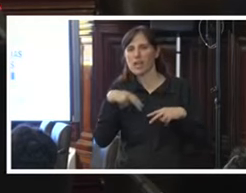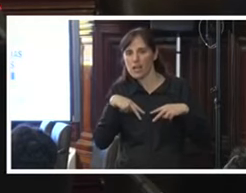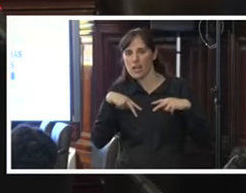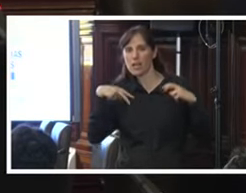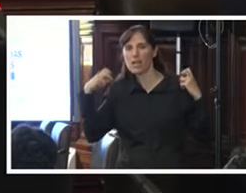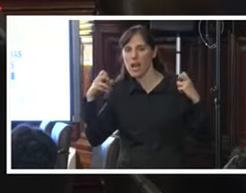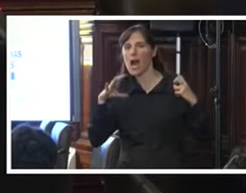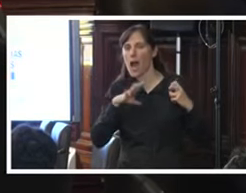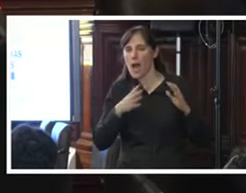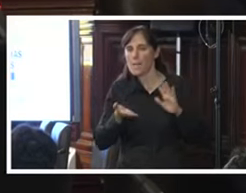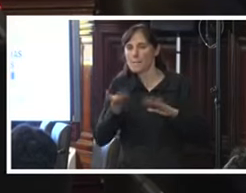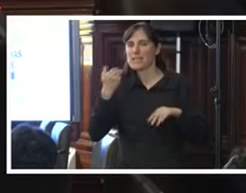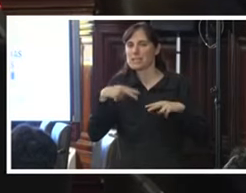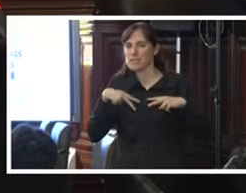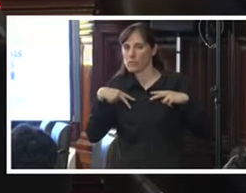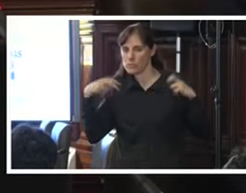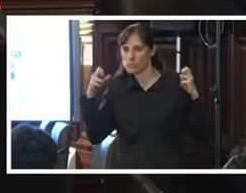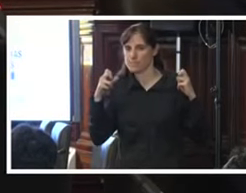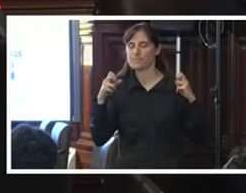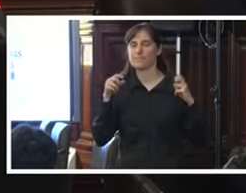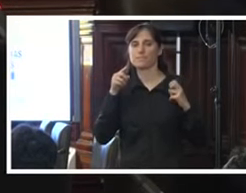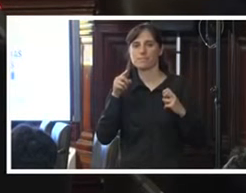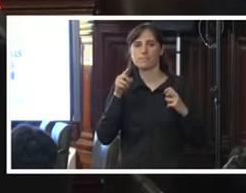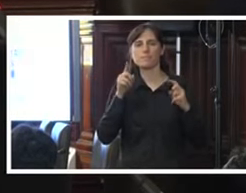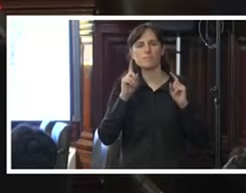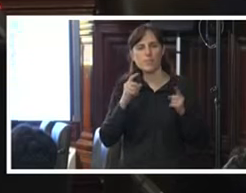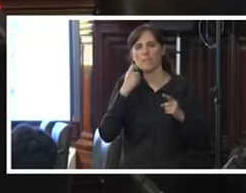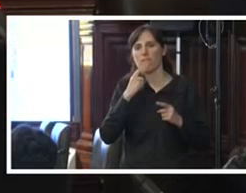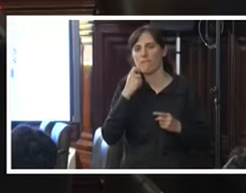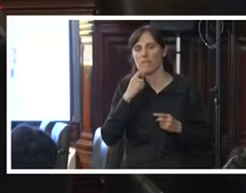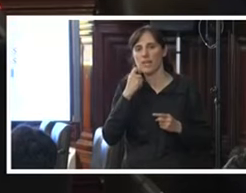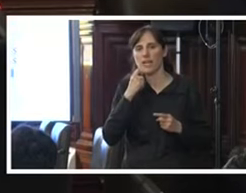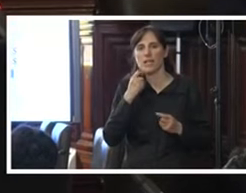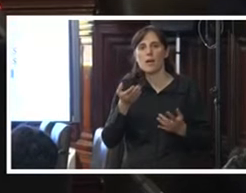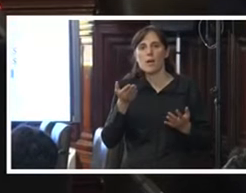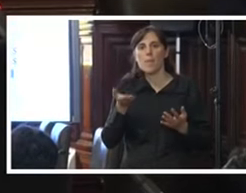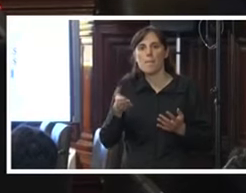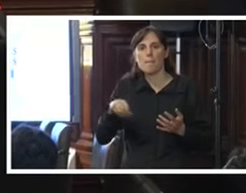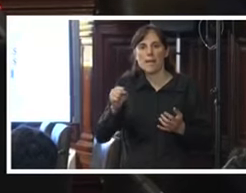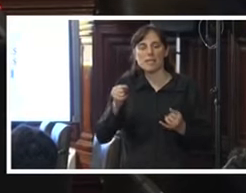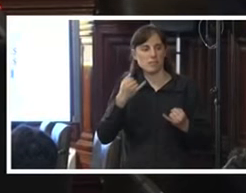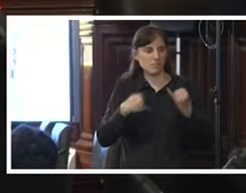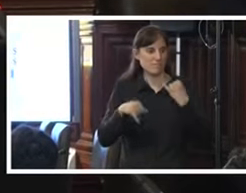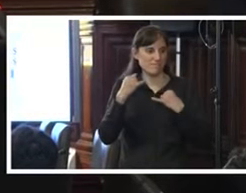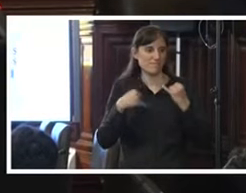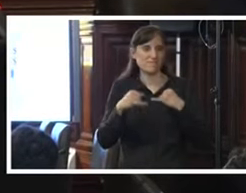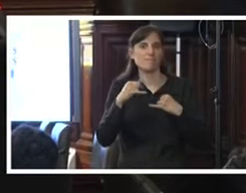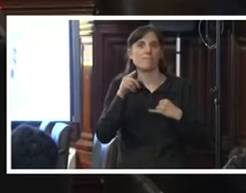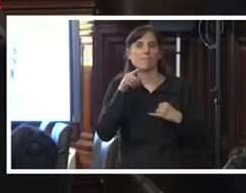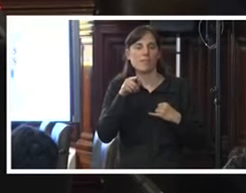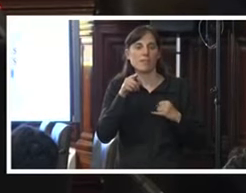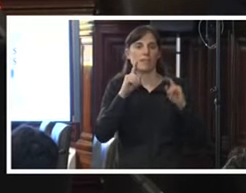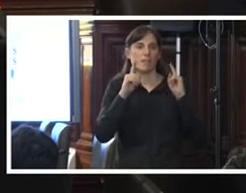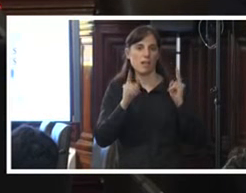de investigaciones de gran escala en la temática sino también la falta de generación de datos por parte de las instituciones públicas y regionales